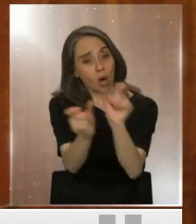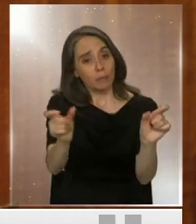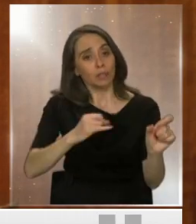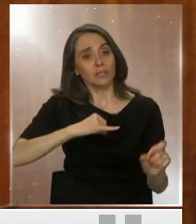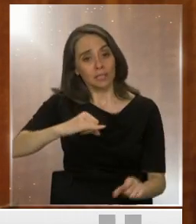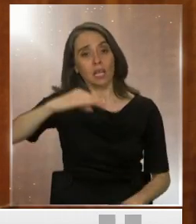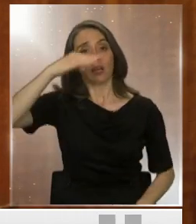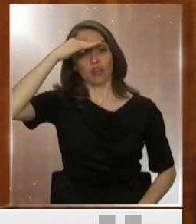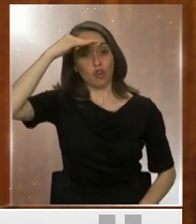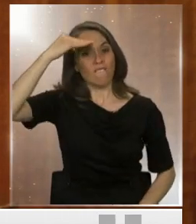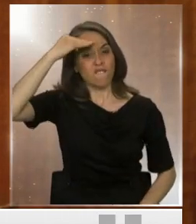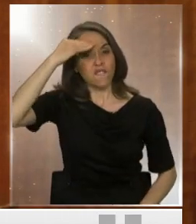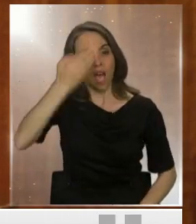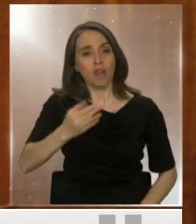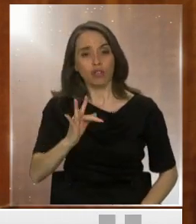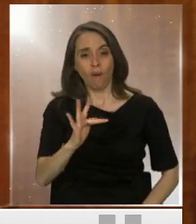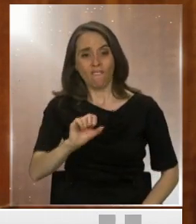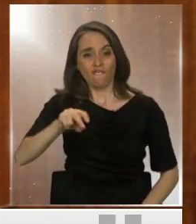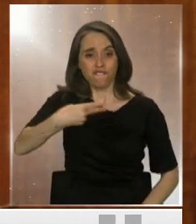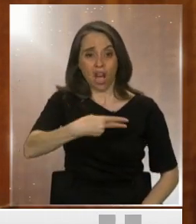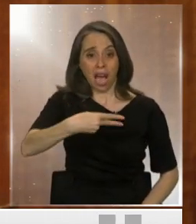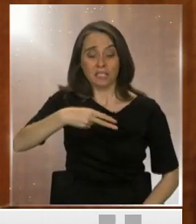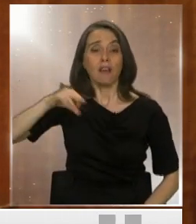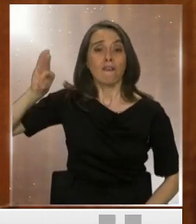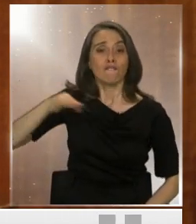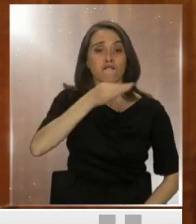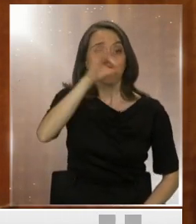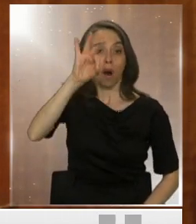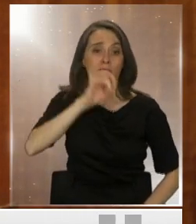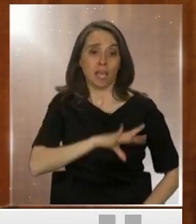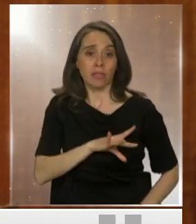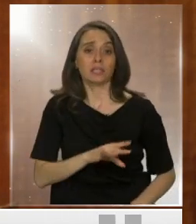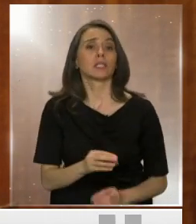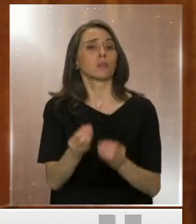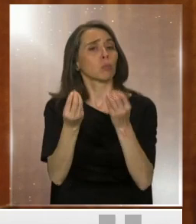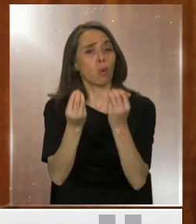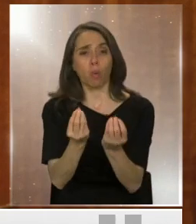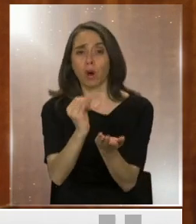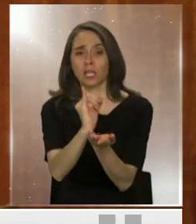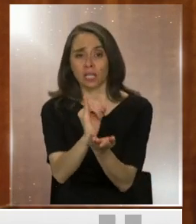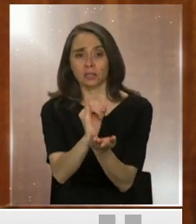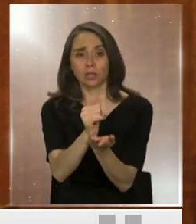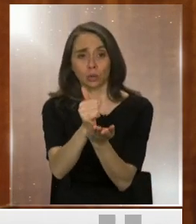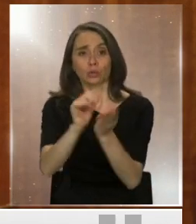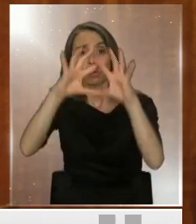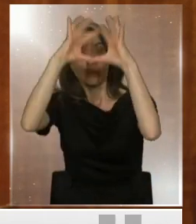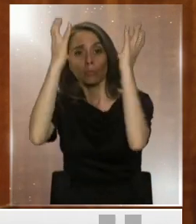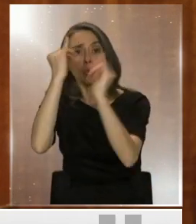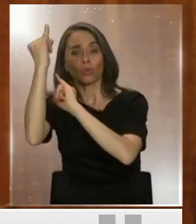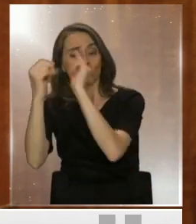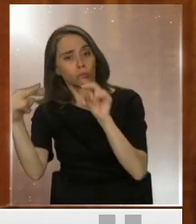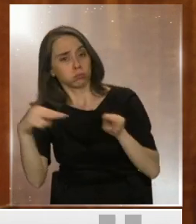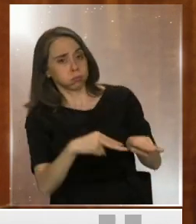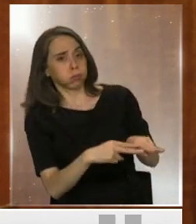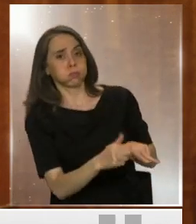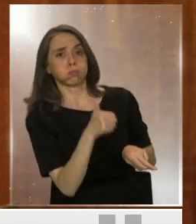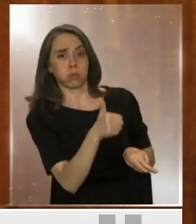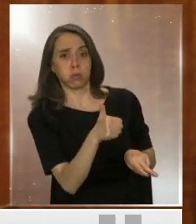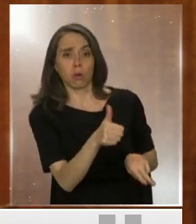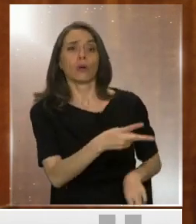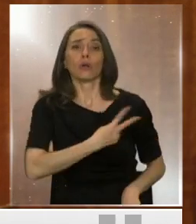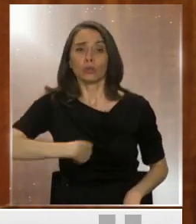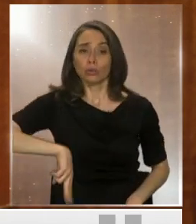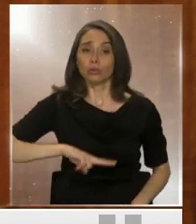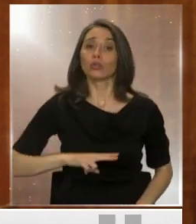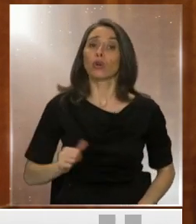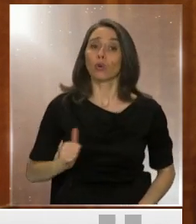en la fuerza aérea de chile en la pecera de chile es una institución que está muy bien considerada como fuerza aérea a nivel internacional nosotros cumplimos